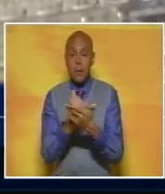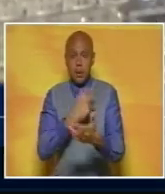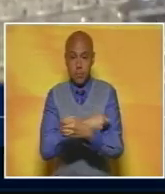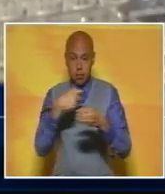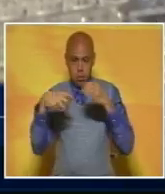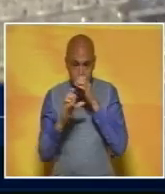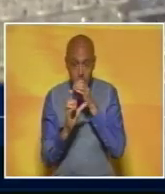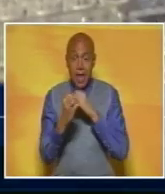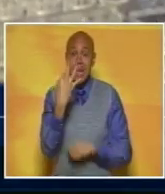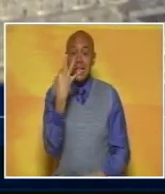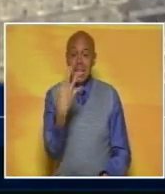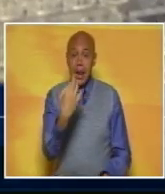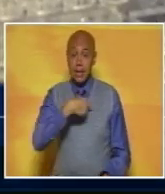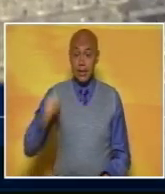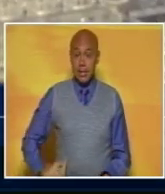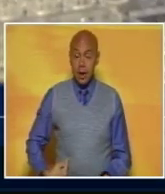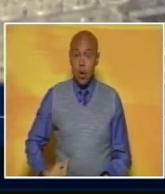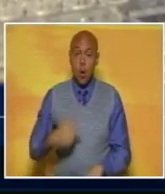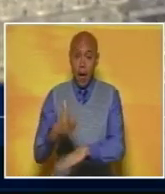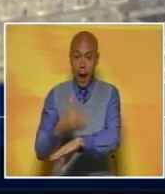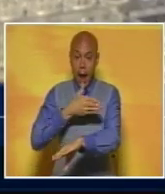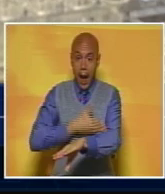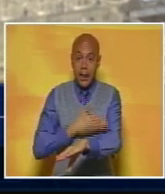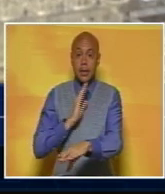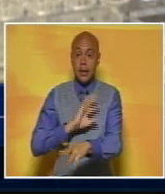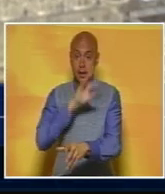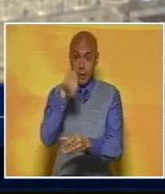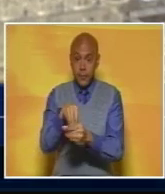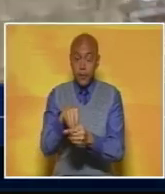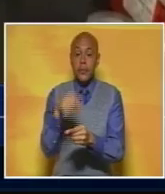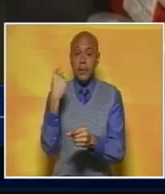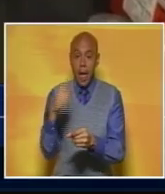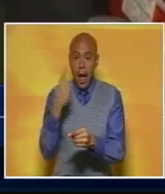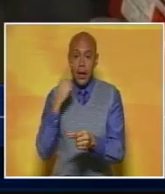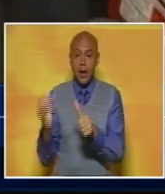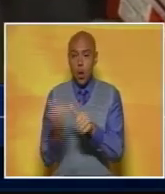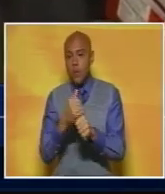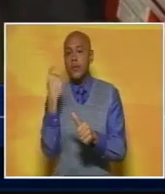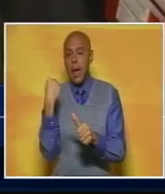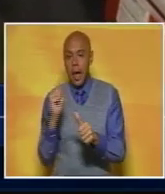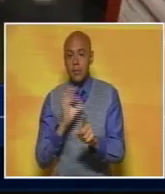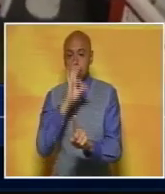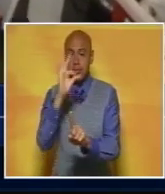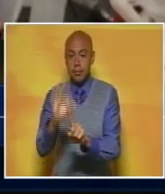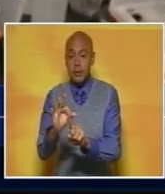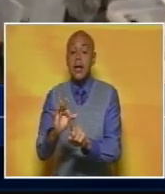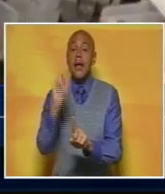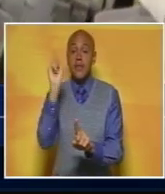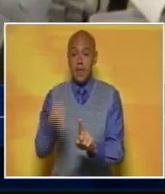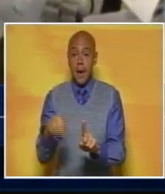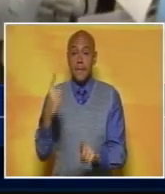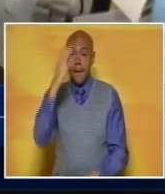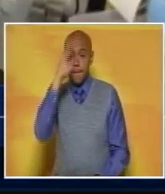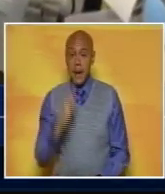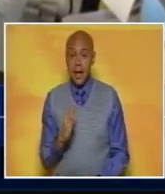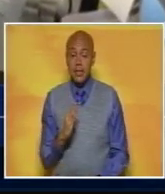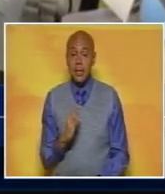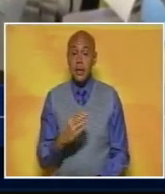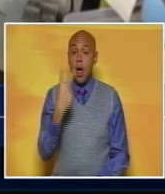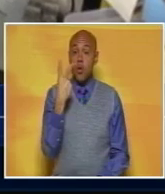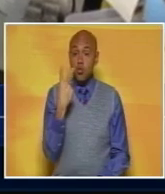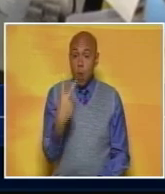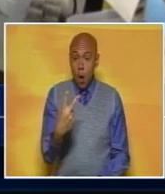3 pasajeros chinos que habían viajado en esa embarcación fueran confirmados como portadores. Se conoció que Brasil enviará